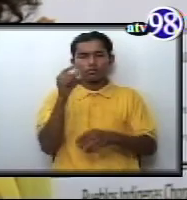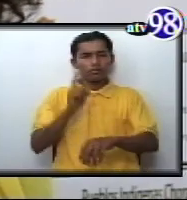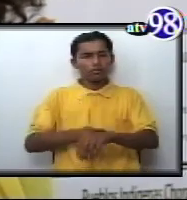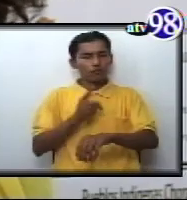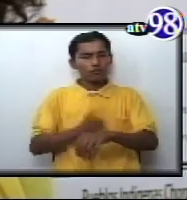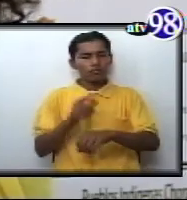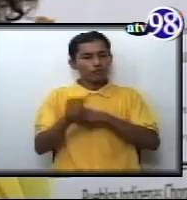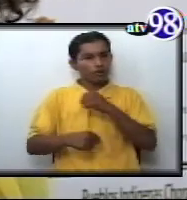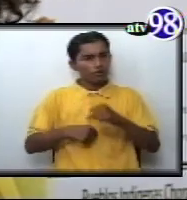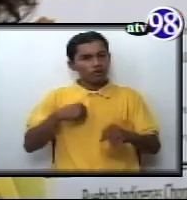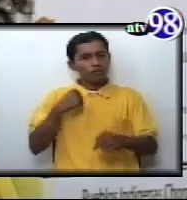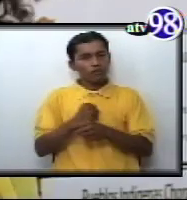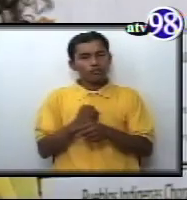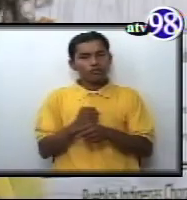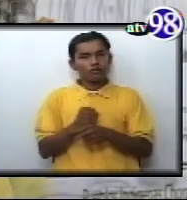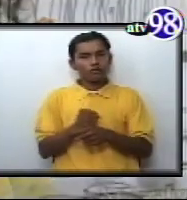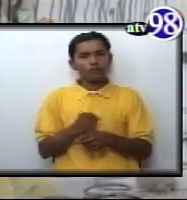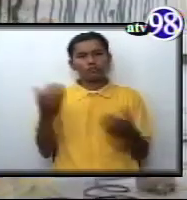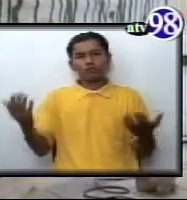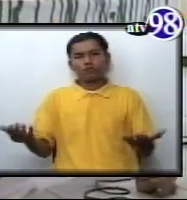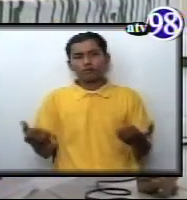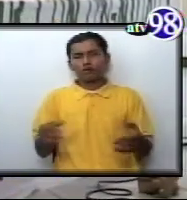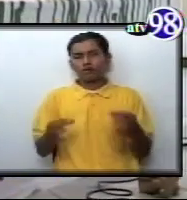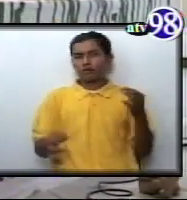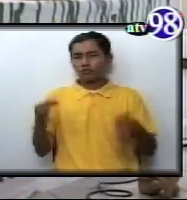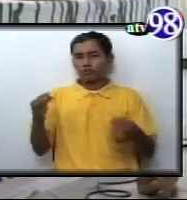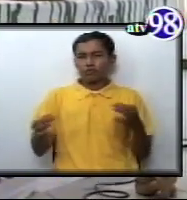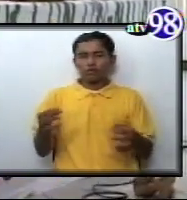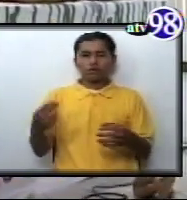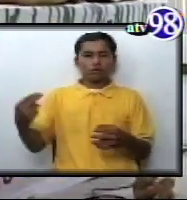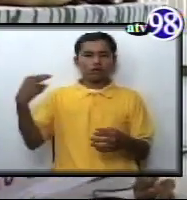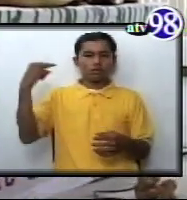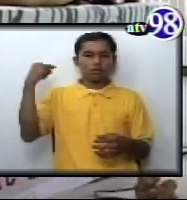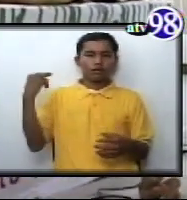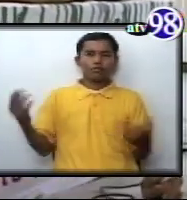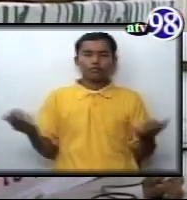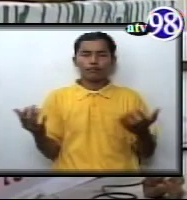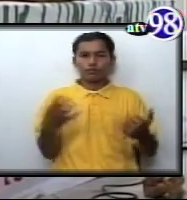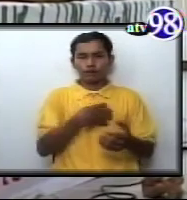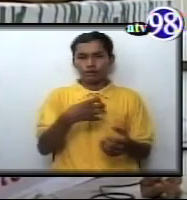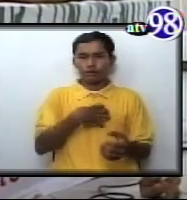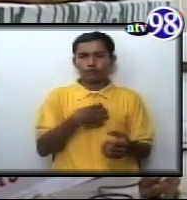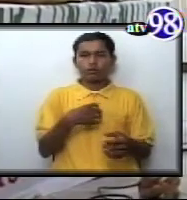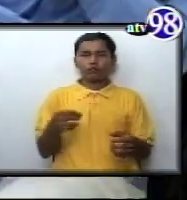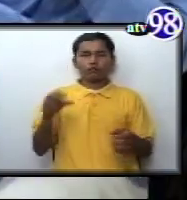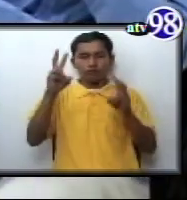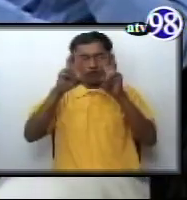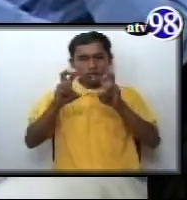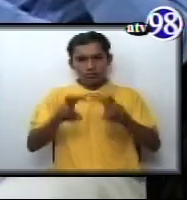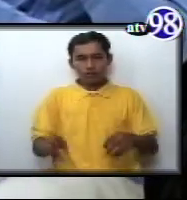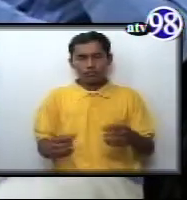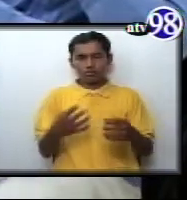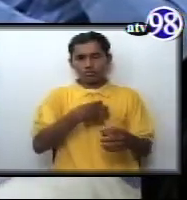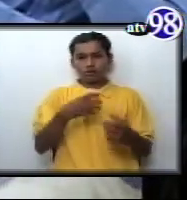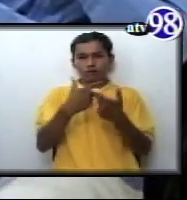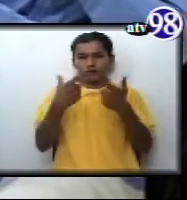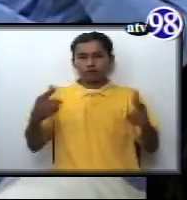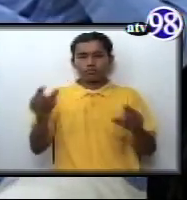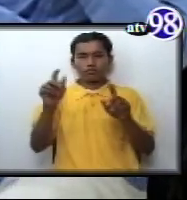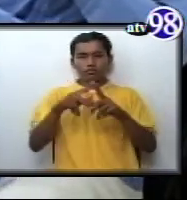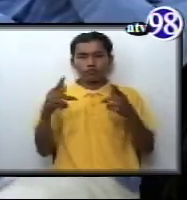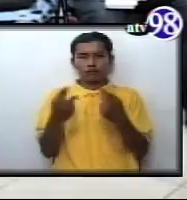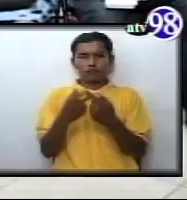tiempo y que es de justicia histórica. Como parte de la jornada de reflexión sobre la autonomía de los